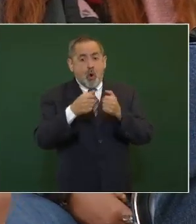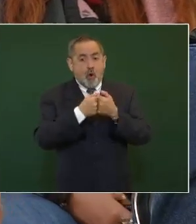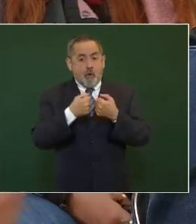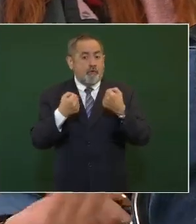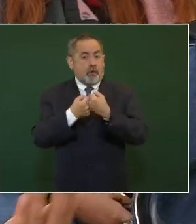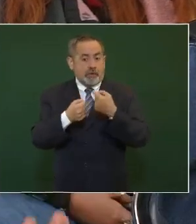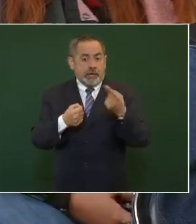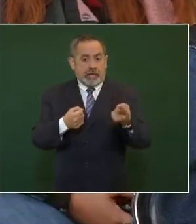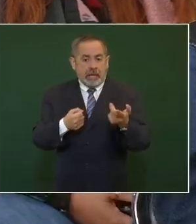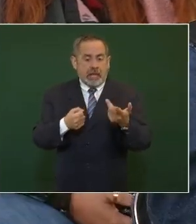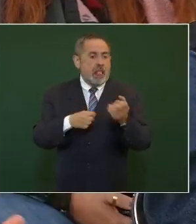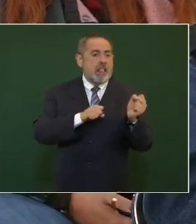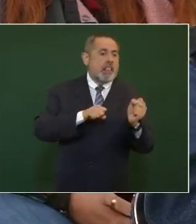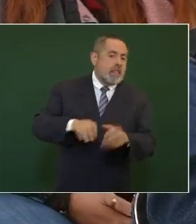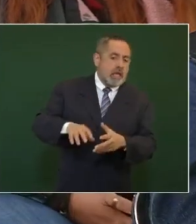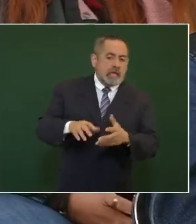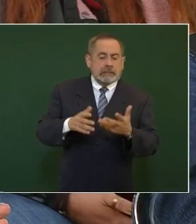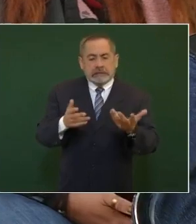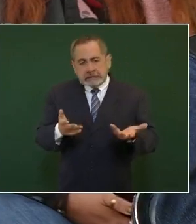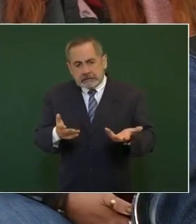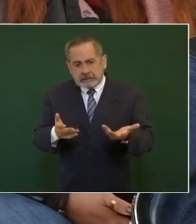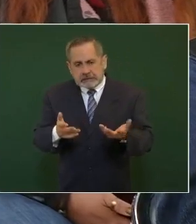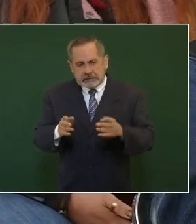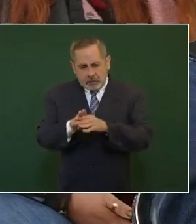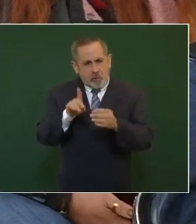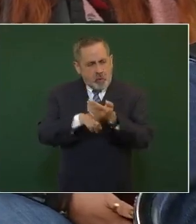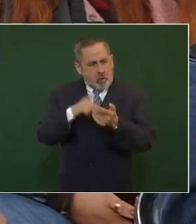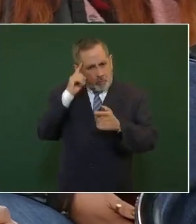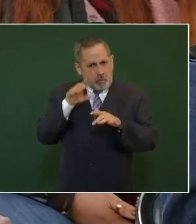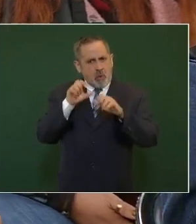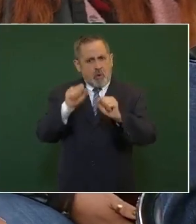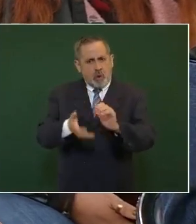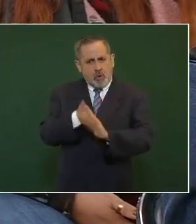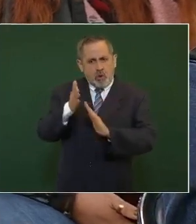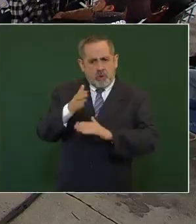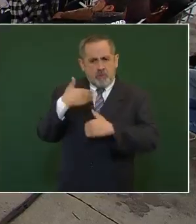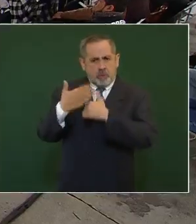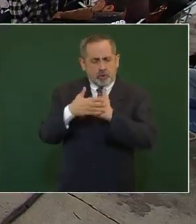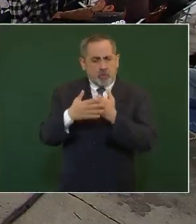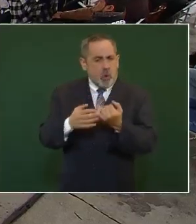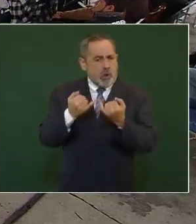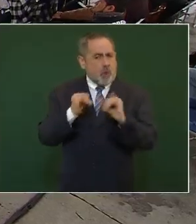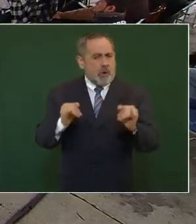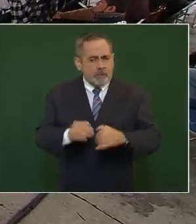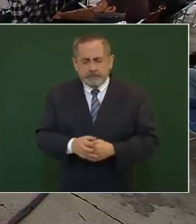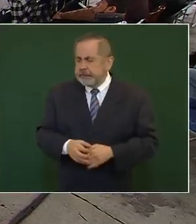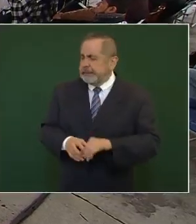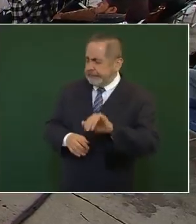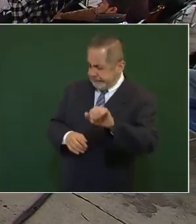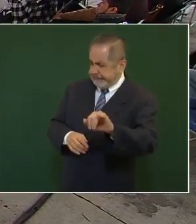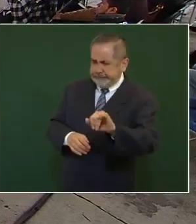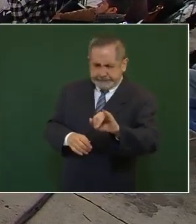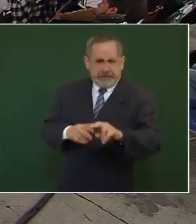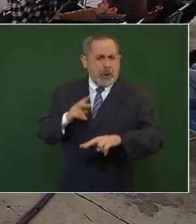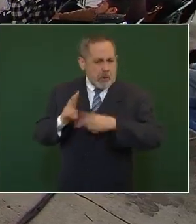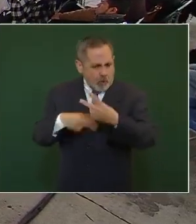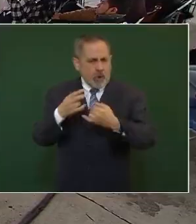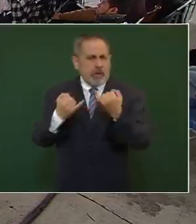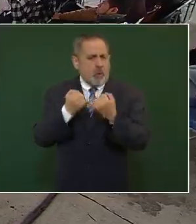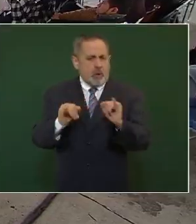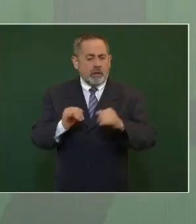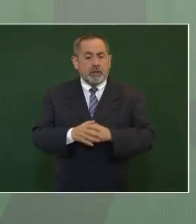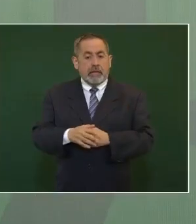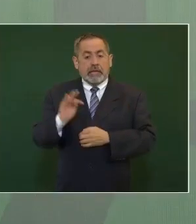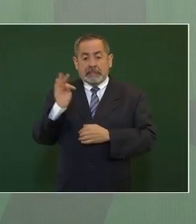frontera. Quedó abandonada mucho tiempo. ¿Sí va a alcanzar a inaugurarla? Sí, vamos a terminar, sí. A lo mejor